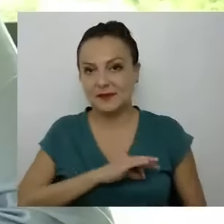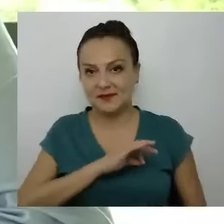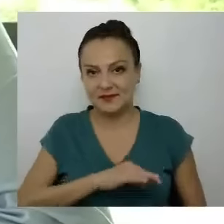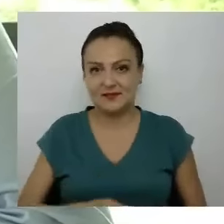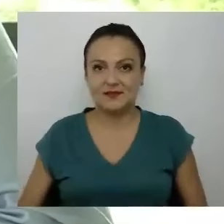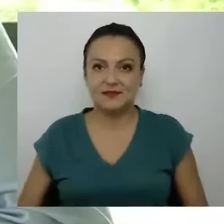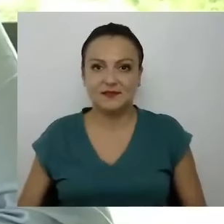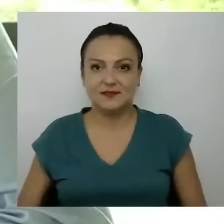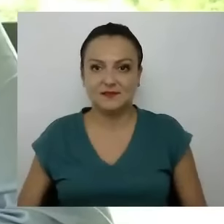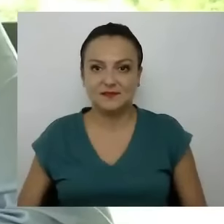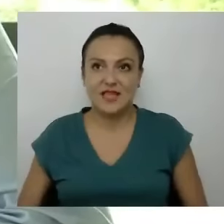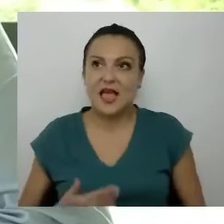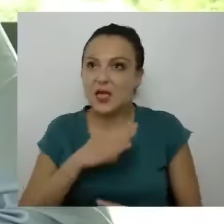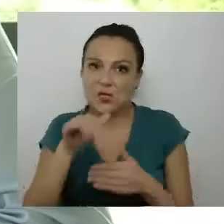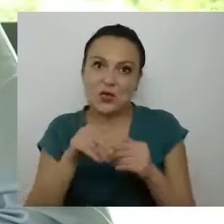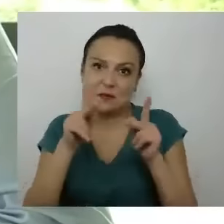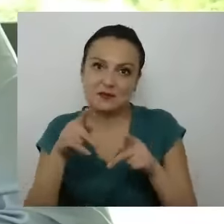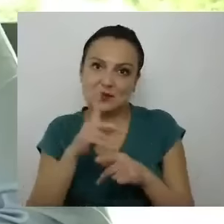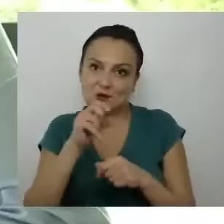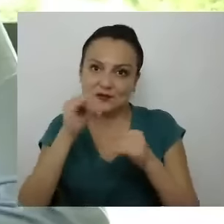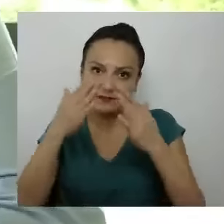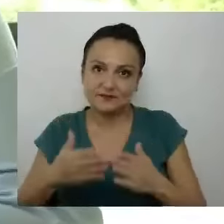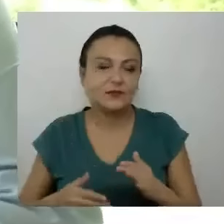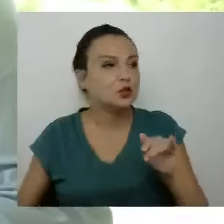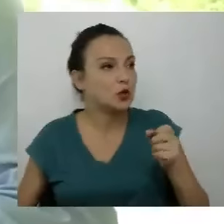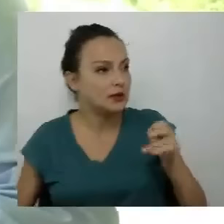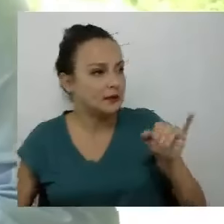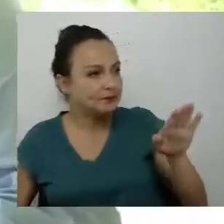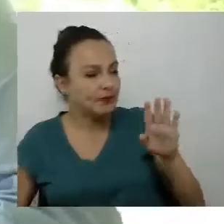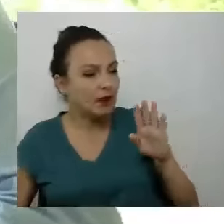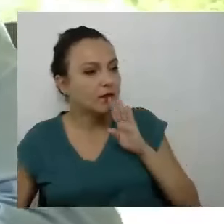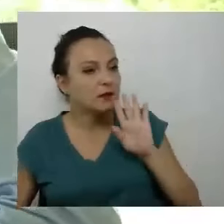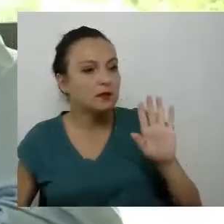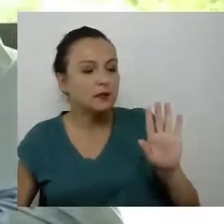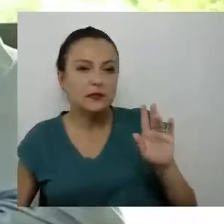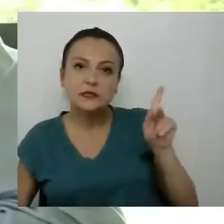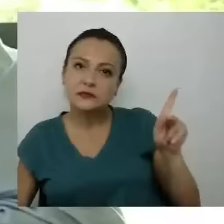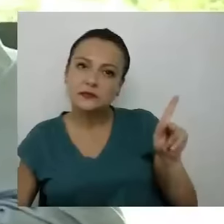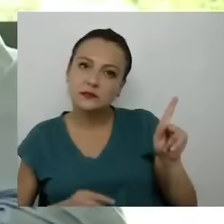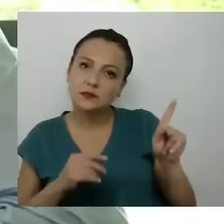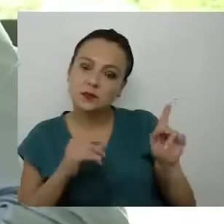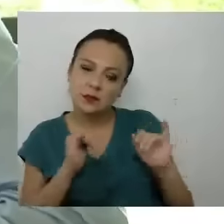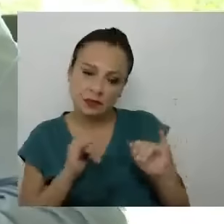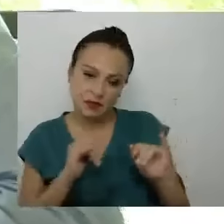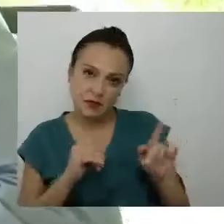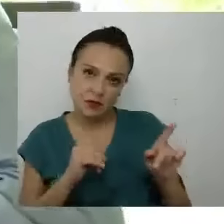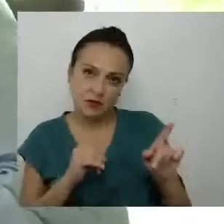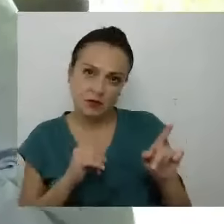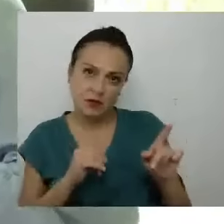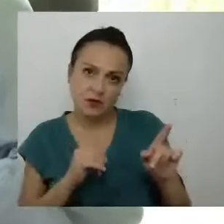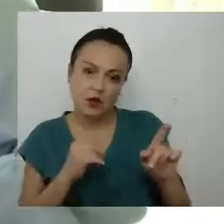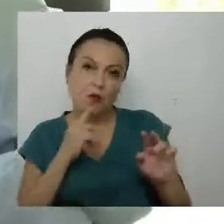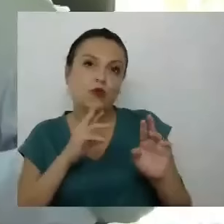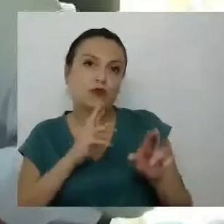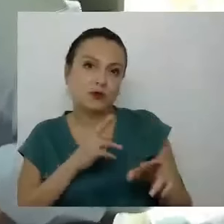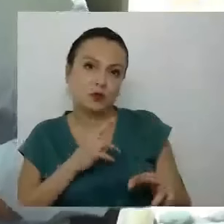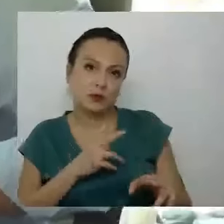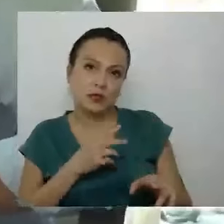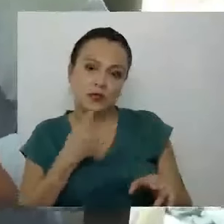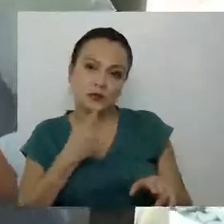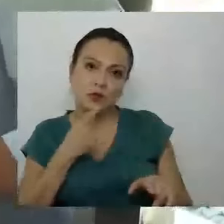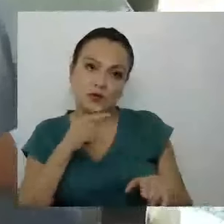a prácticamente todos los costarricenses. Don Johnny, con respecto, vamos a ver, eso por un lado, ¿verdad? Lo que le escucho son los resultados que ha hecho usted durante